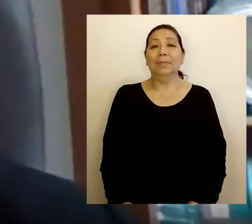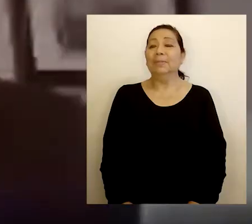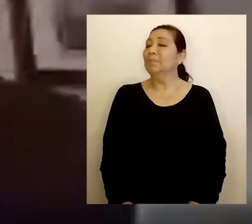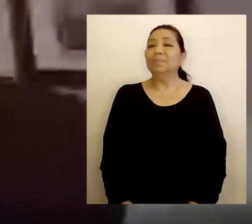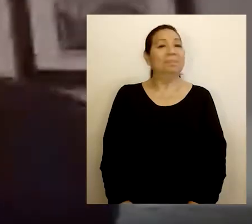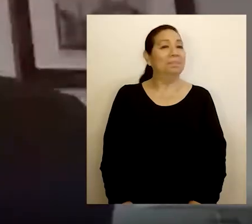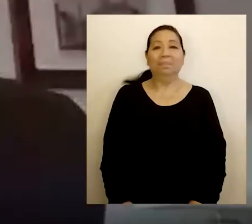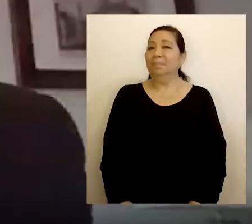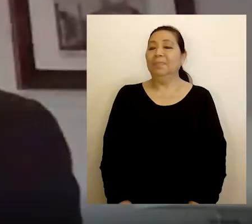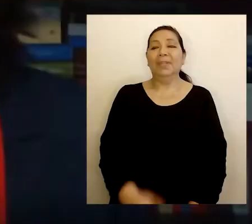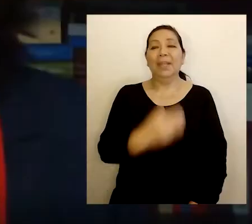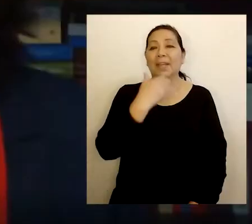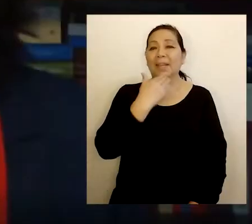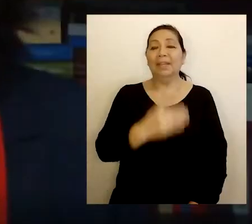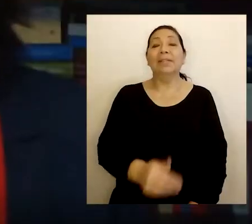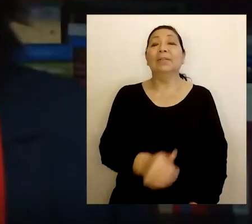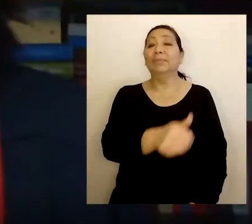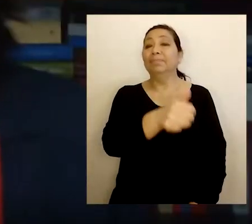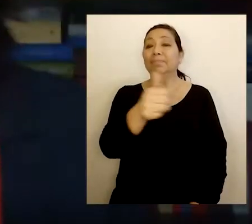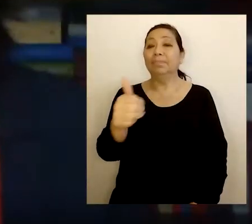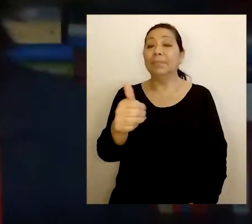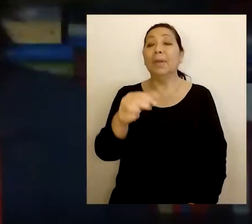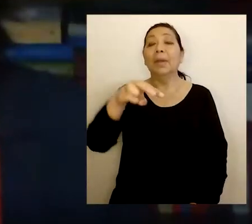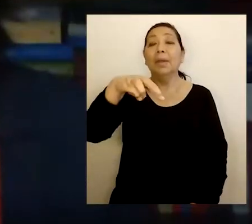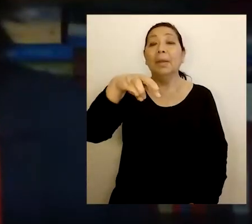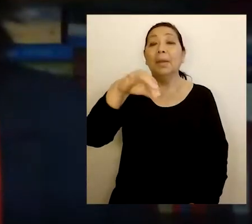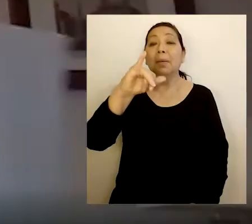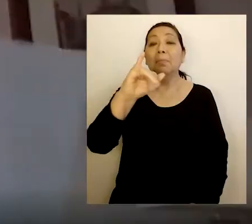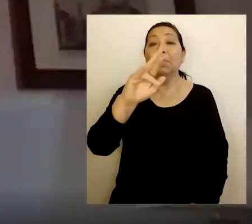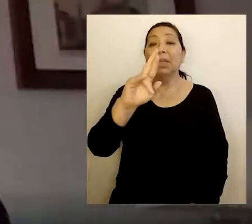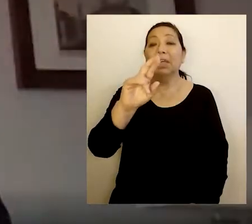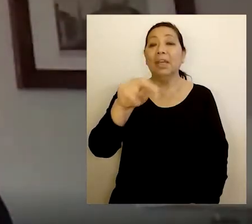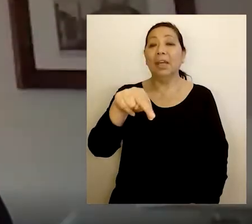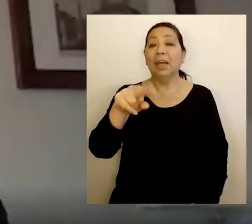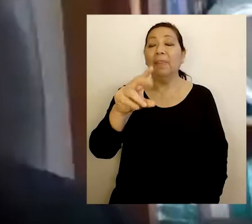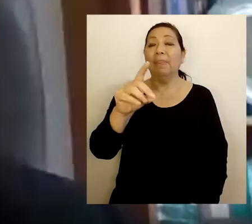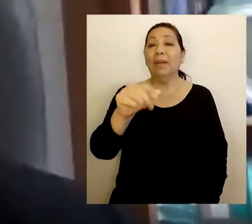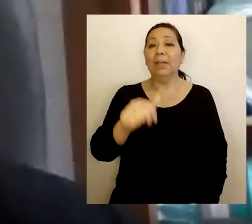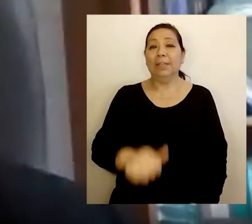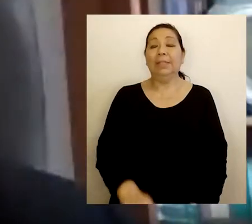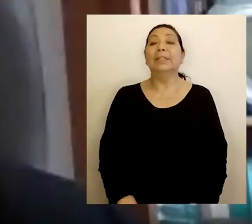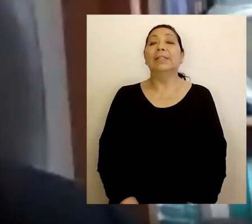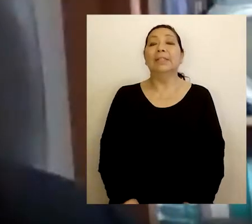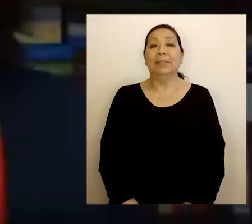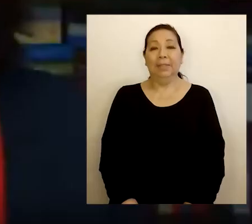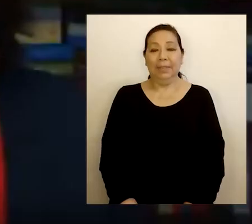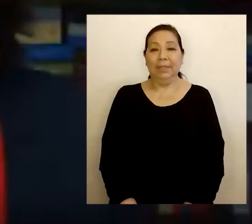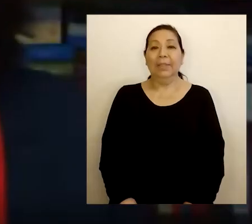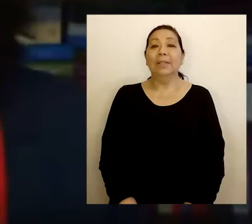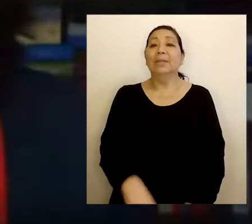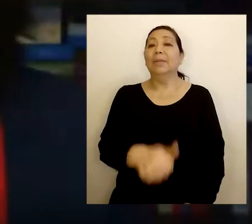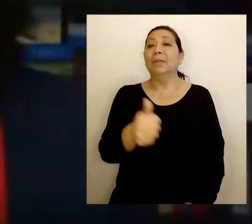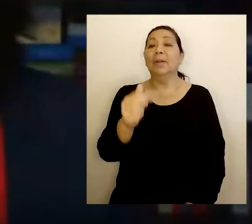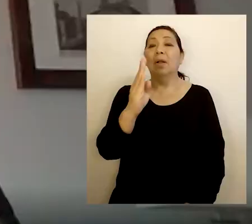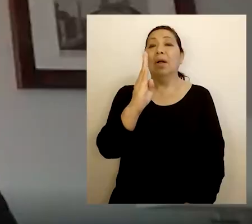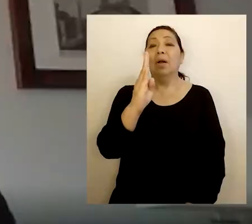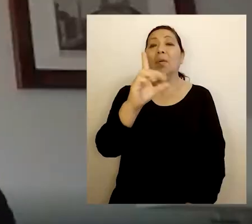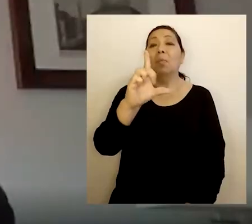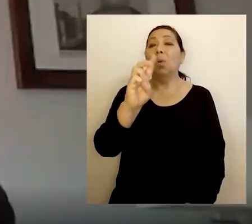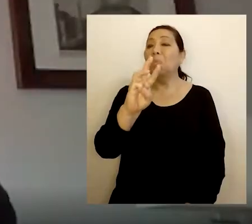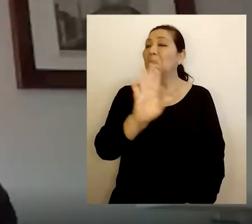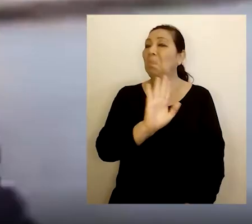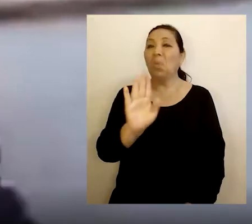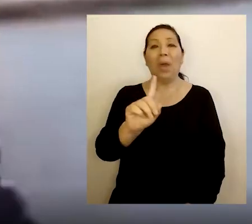No, muchas gracias, presidenta. Magistrado Miranda. No, presidenta, muchas gracias. Magistrado Ernesto Blume. No